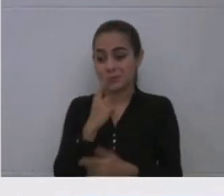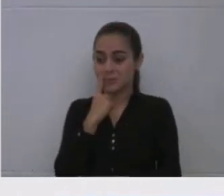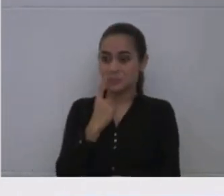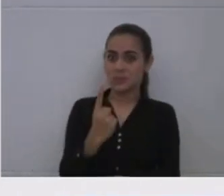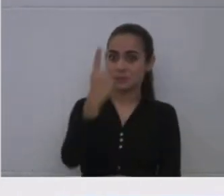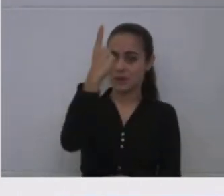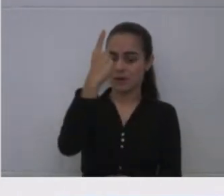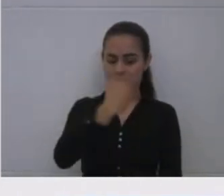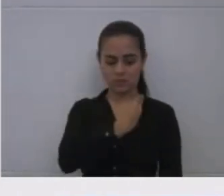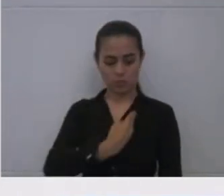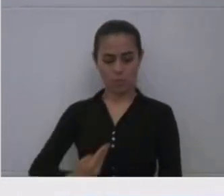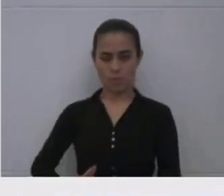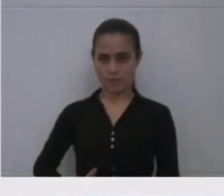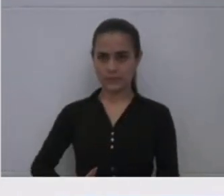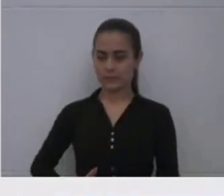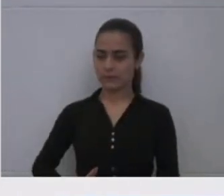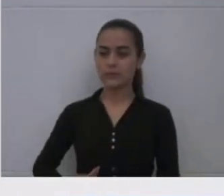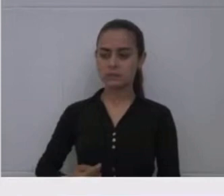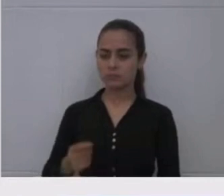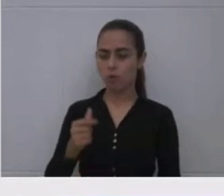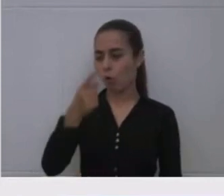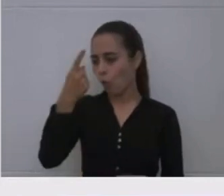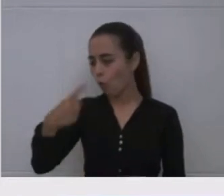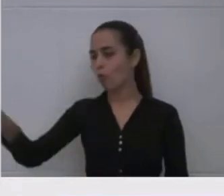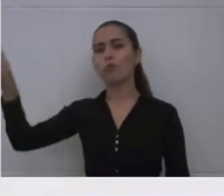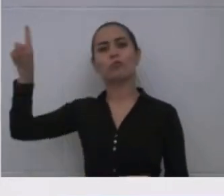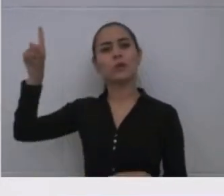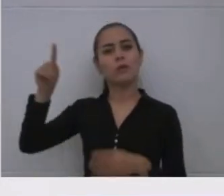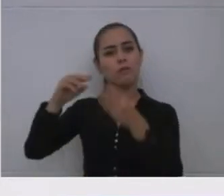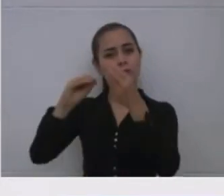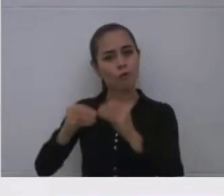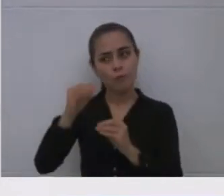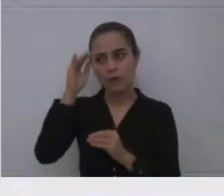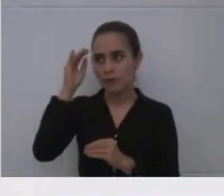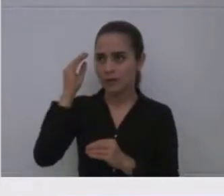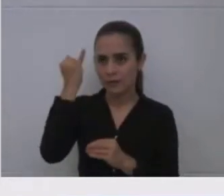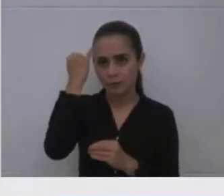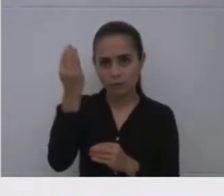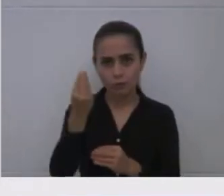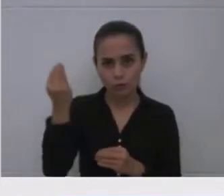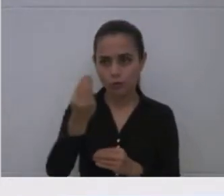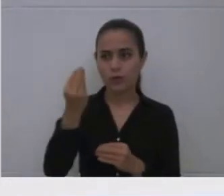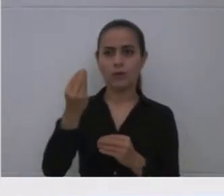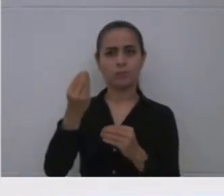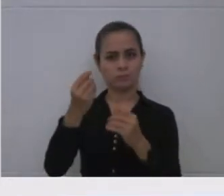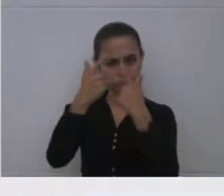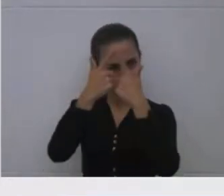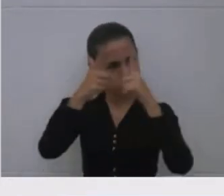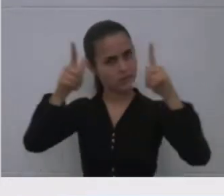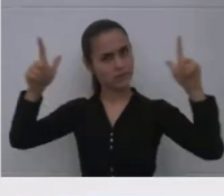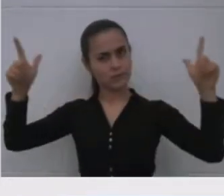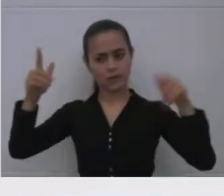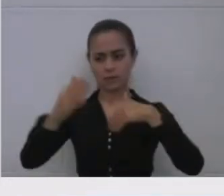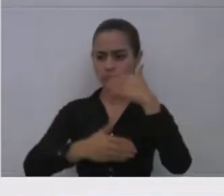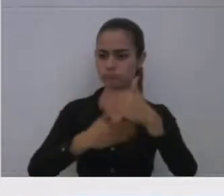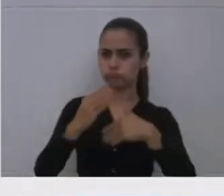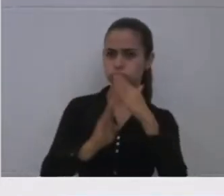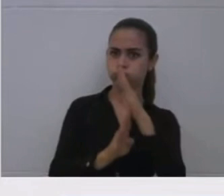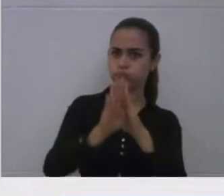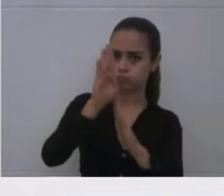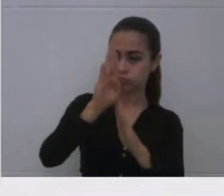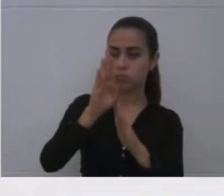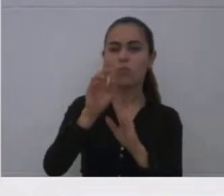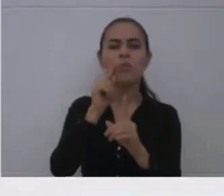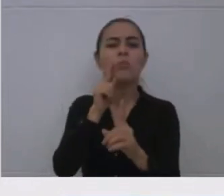tener un presidente alternativo, demócrata, progresista, liberal que va a defender,